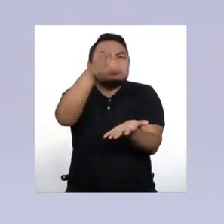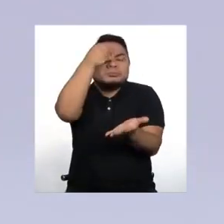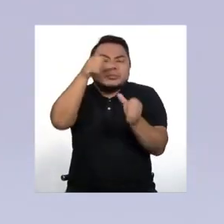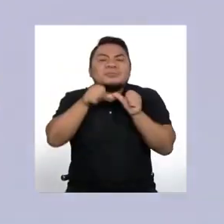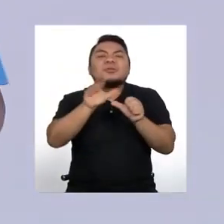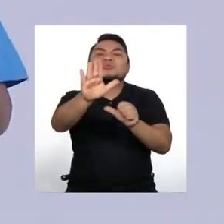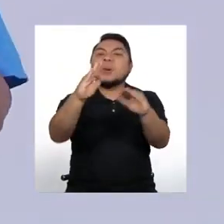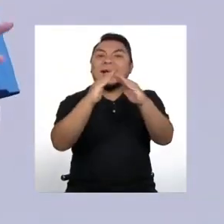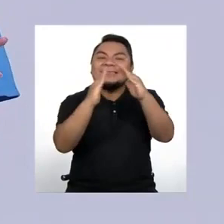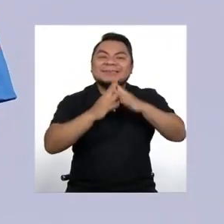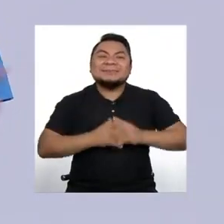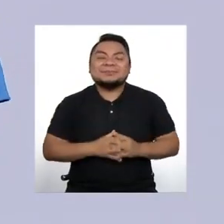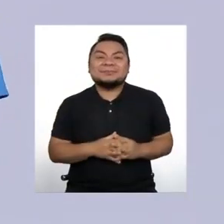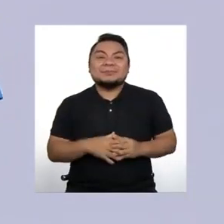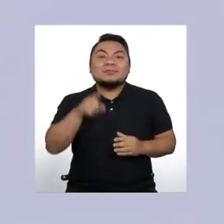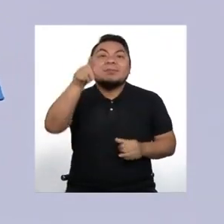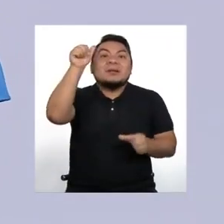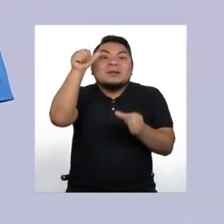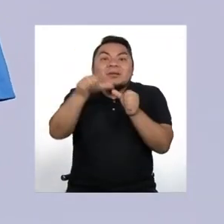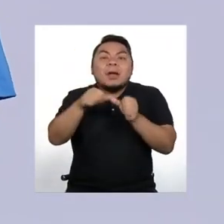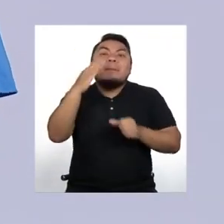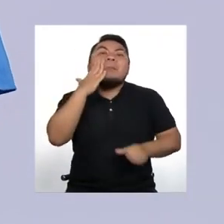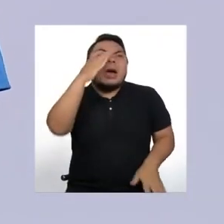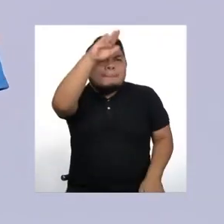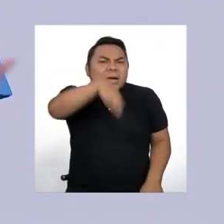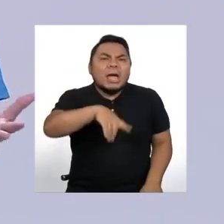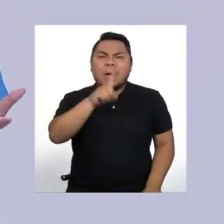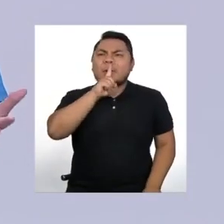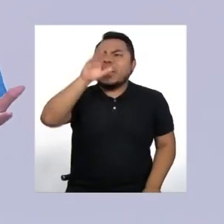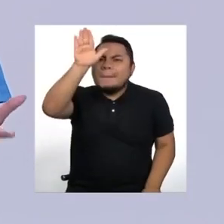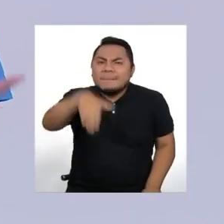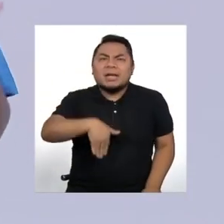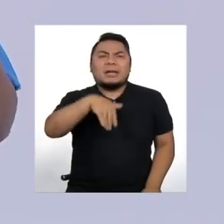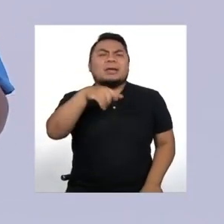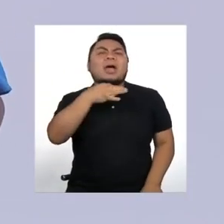emociones e ideas, así como generar acuerdos con los demás.